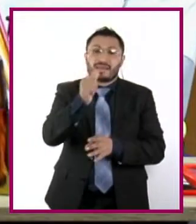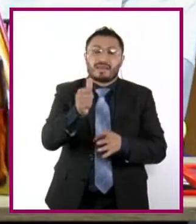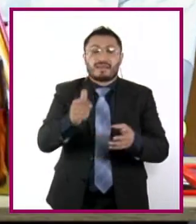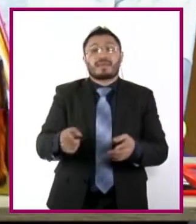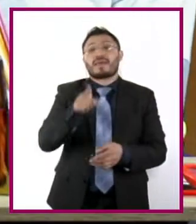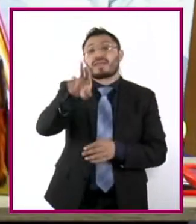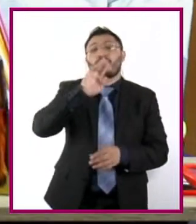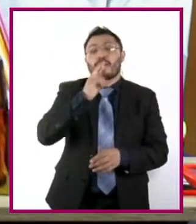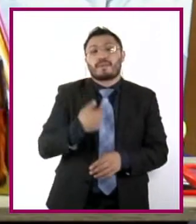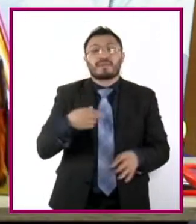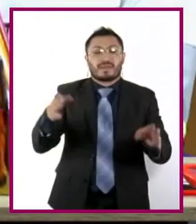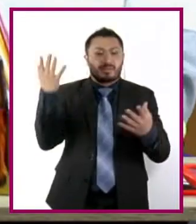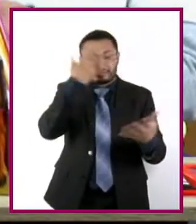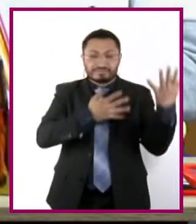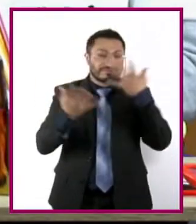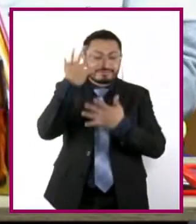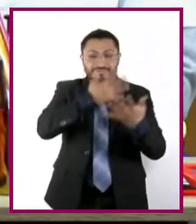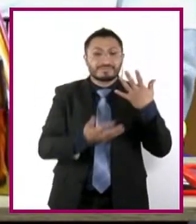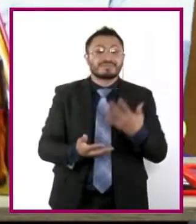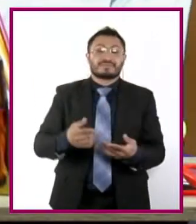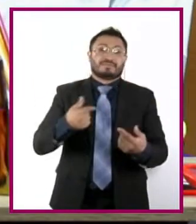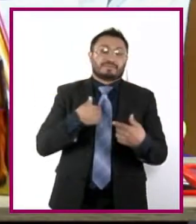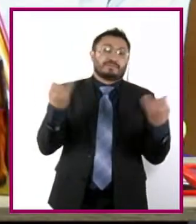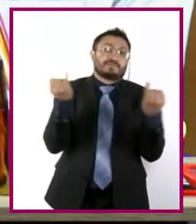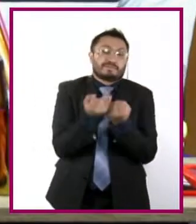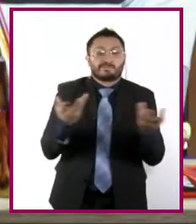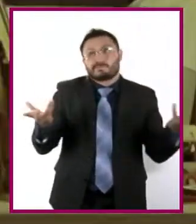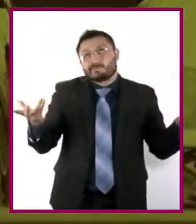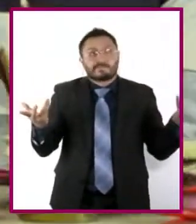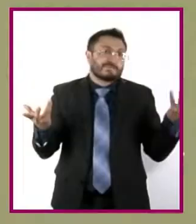tu respuesta me causó confusiones. Y a mí también.